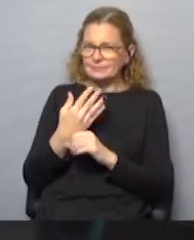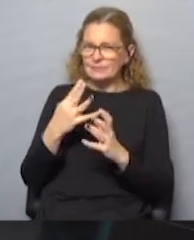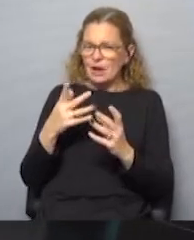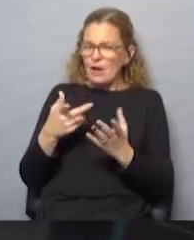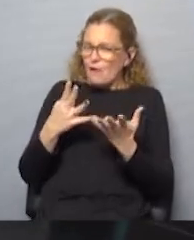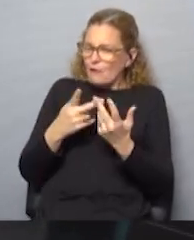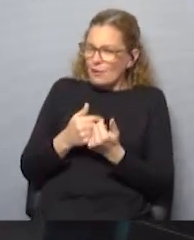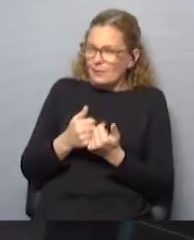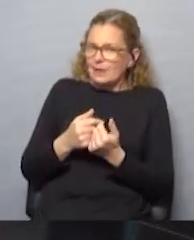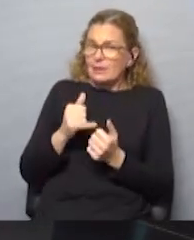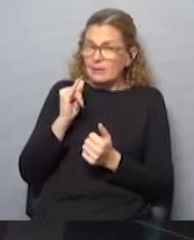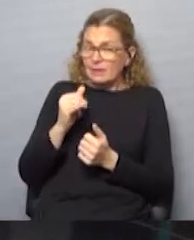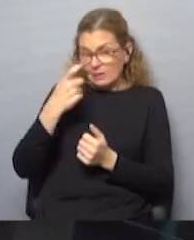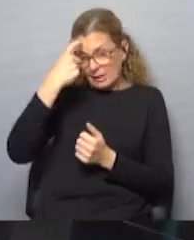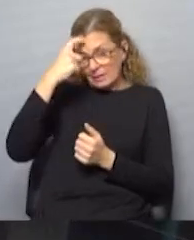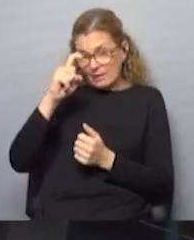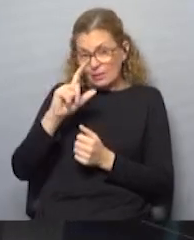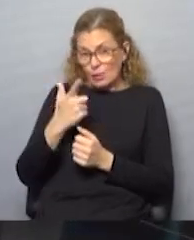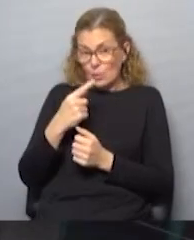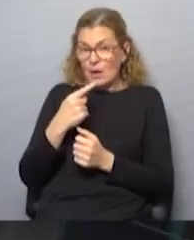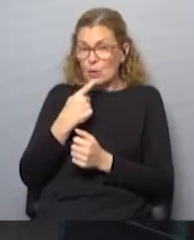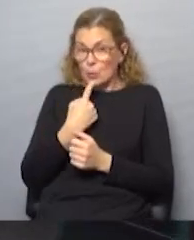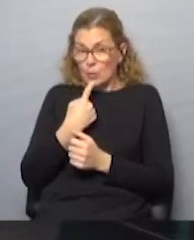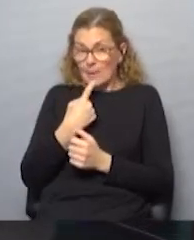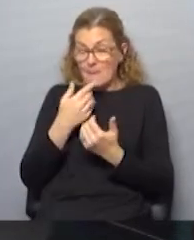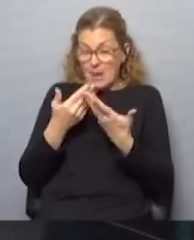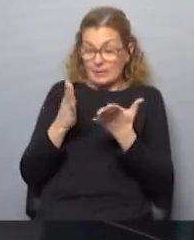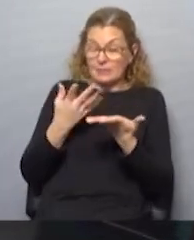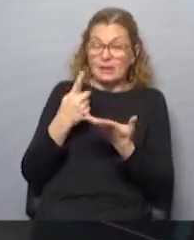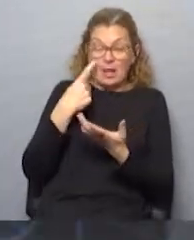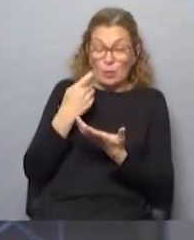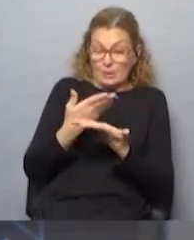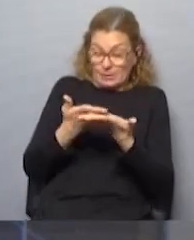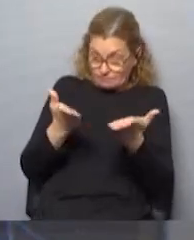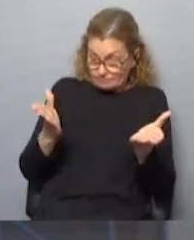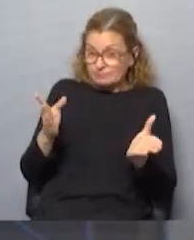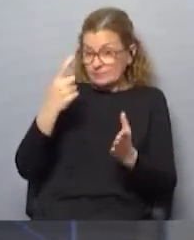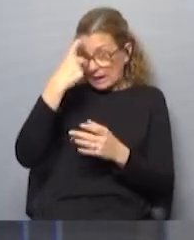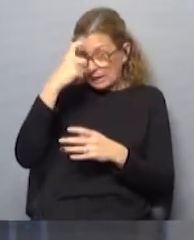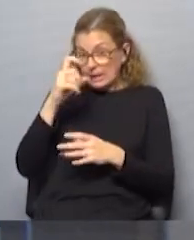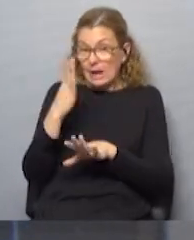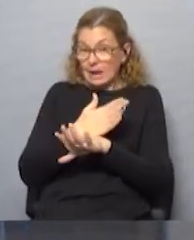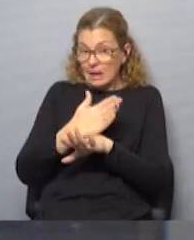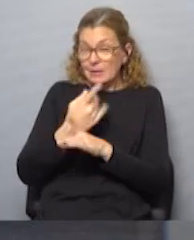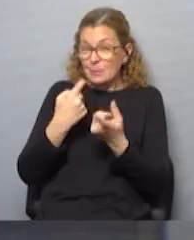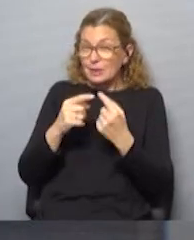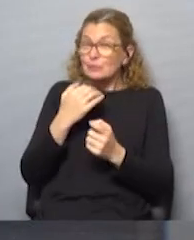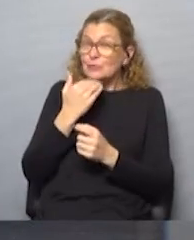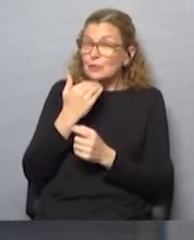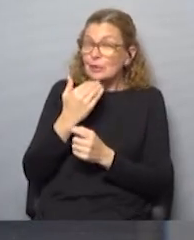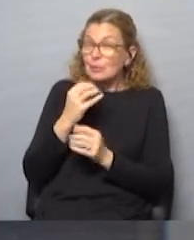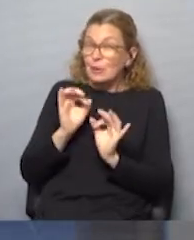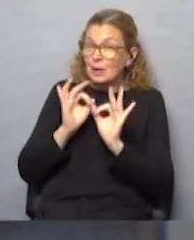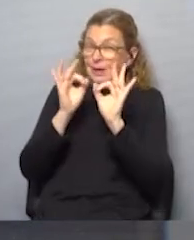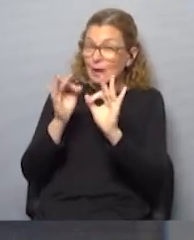sentido sí o sea la ciencia sin duda tiene una visibilidad mucho mayor que antes pero yo no sé si hemos